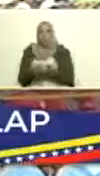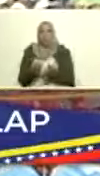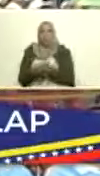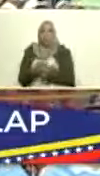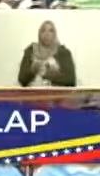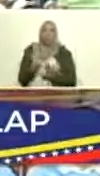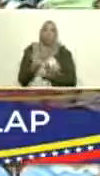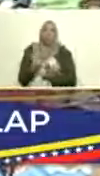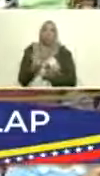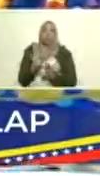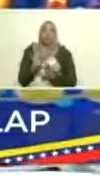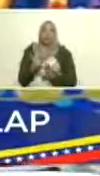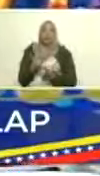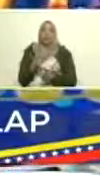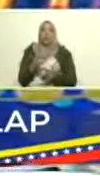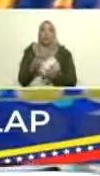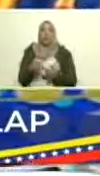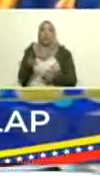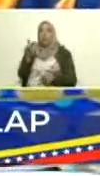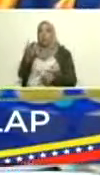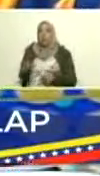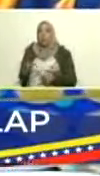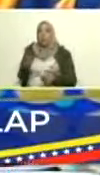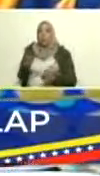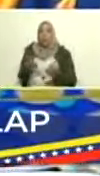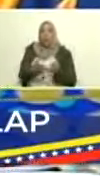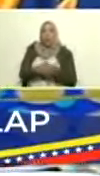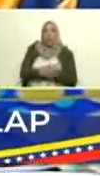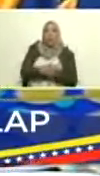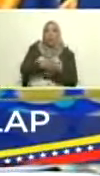Y secuestraron a Alex Saab,